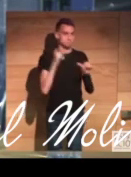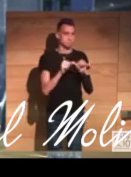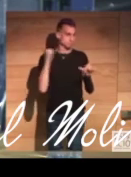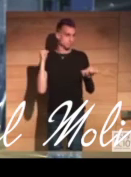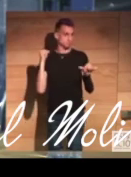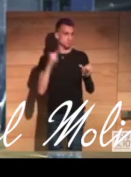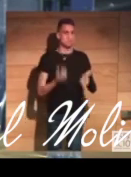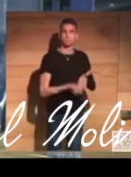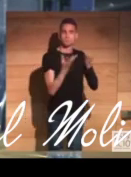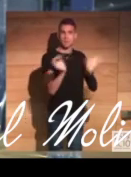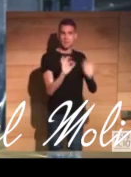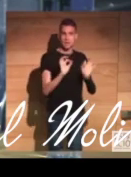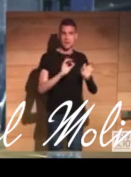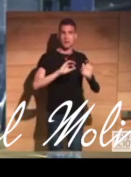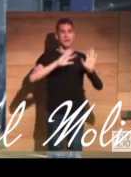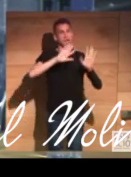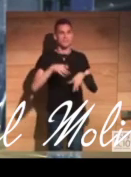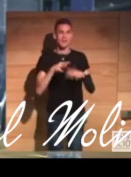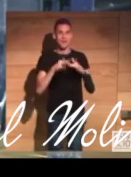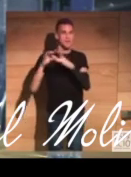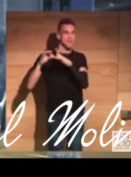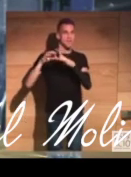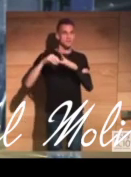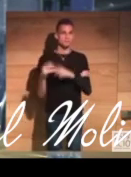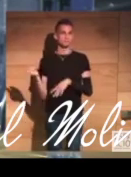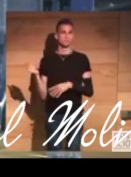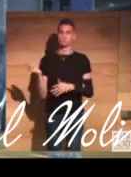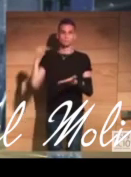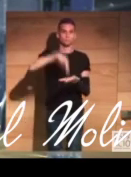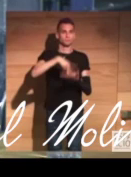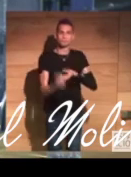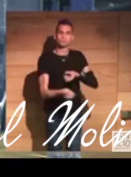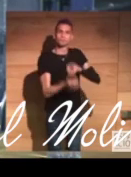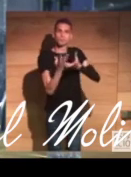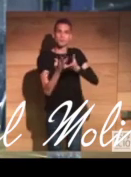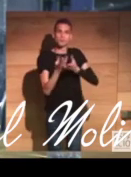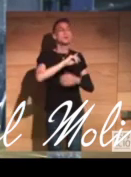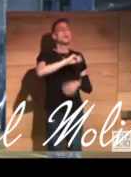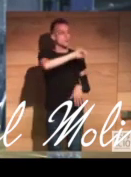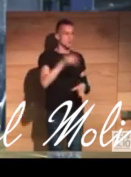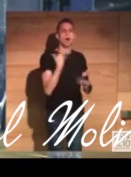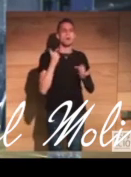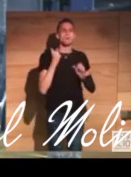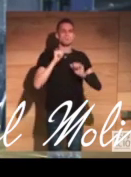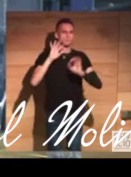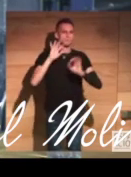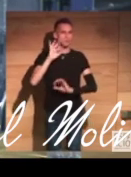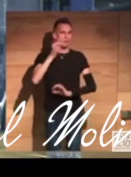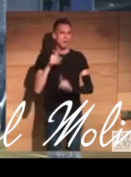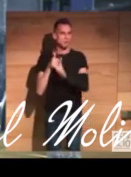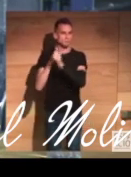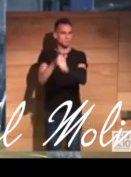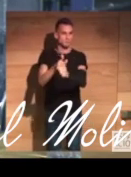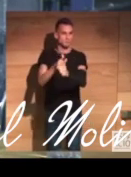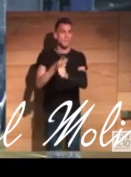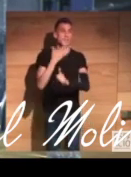diga, hoy lo que toca es esto. Sí. Entonces todos vamos detrás de nuestro líder y decimos, por supuesto, es esto. Y si tú no lo compartes,